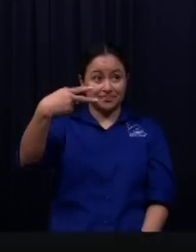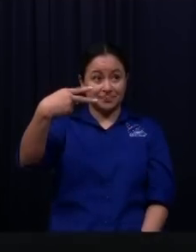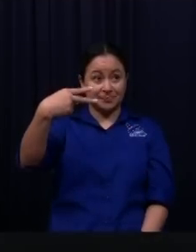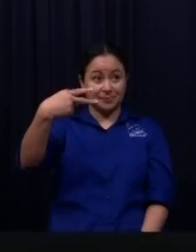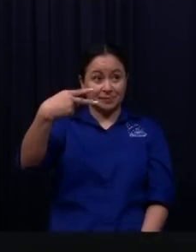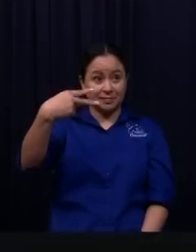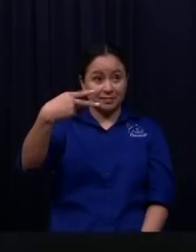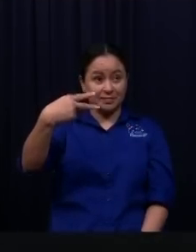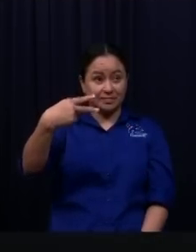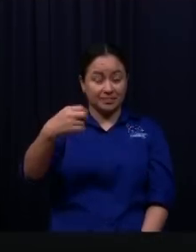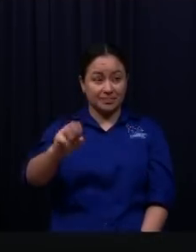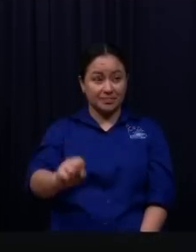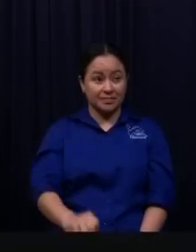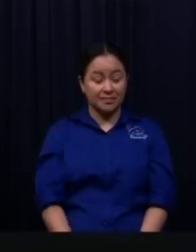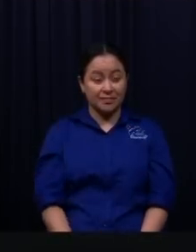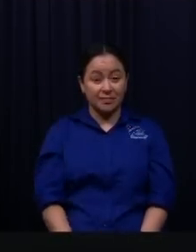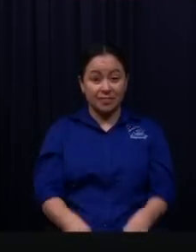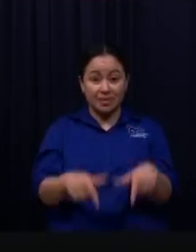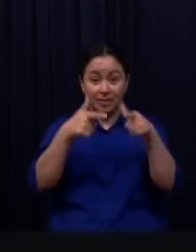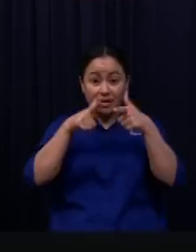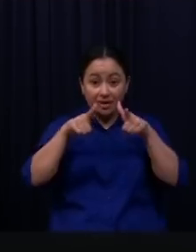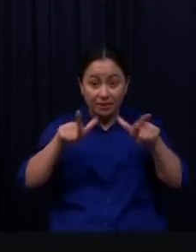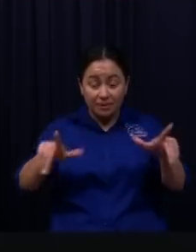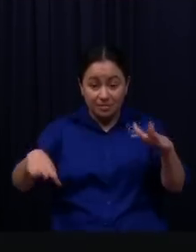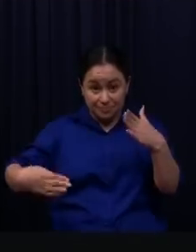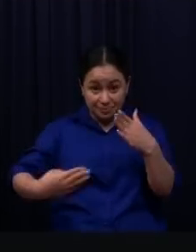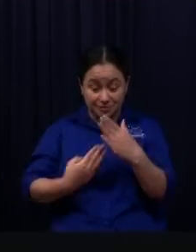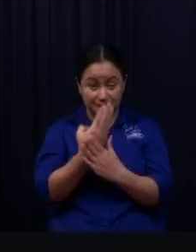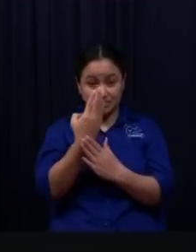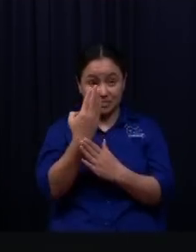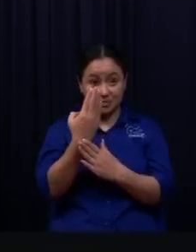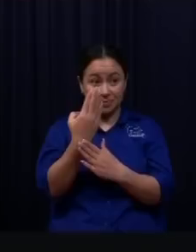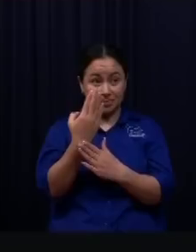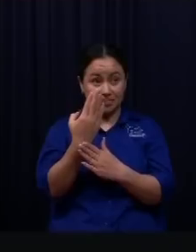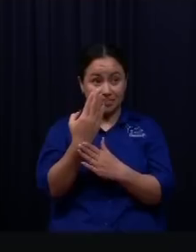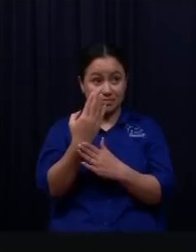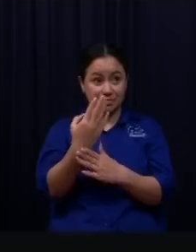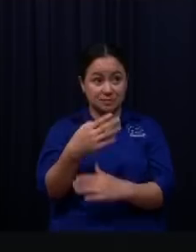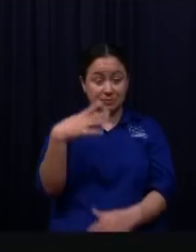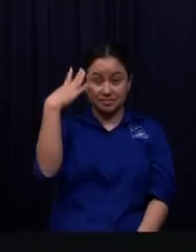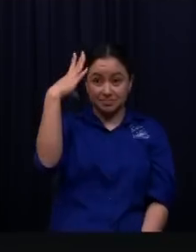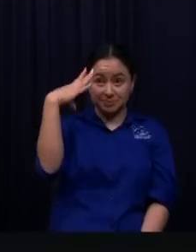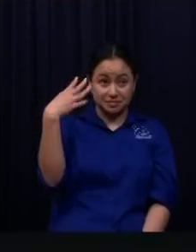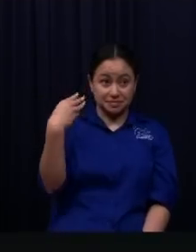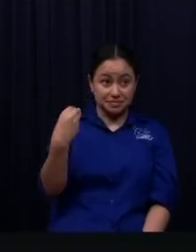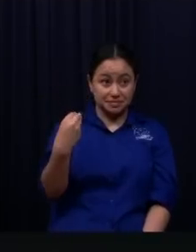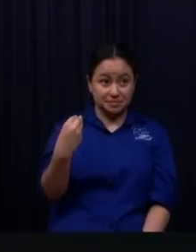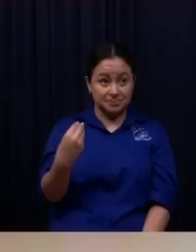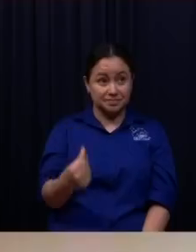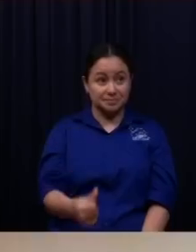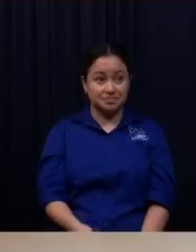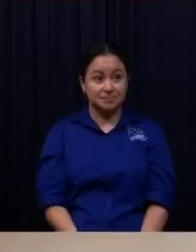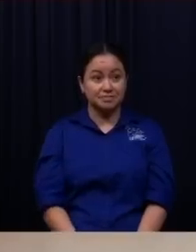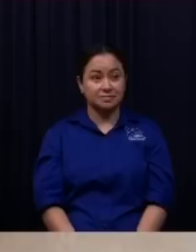Saula, tzau, saula, tzau, caula, cau, ser sham, ser sham.